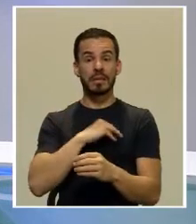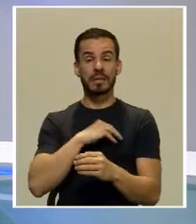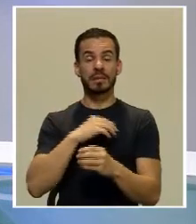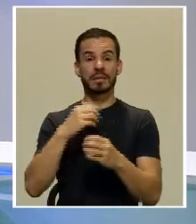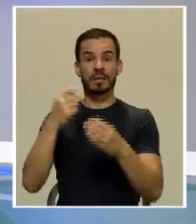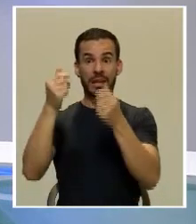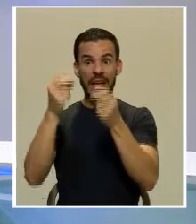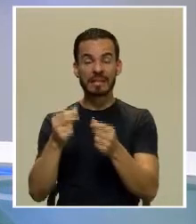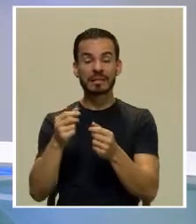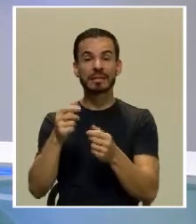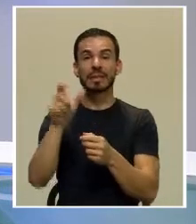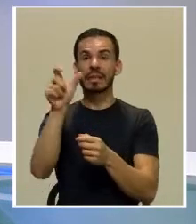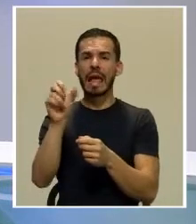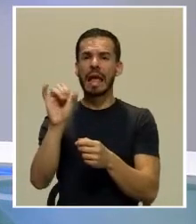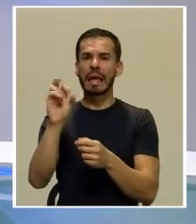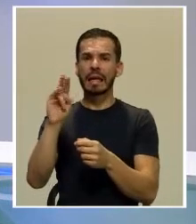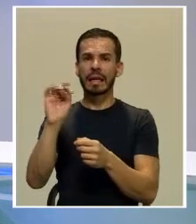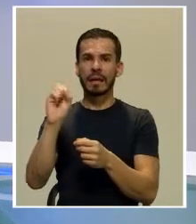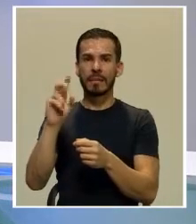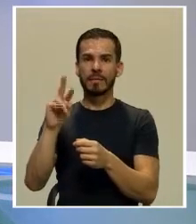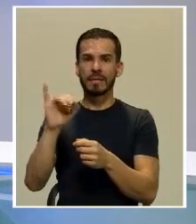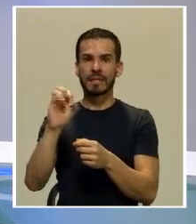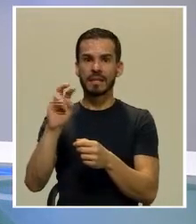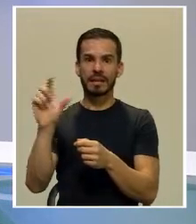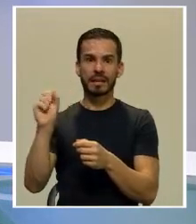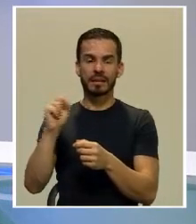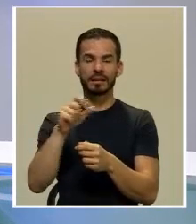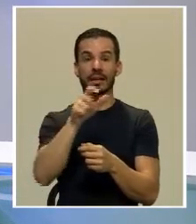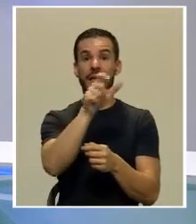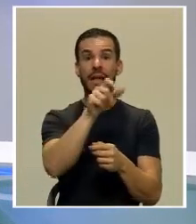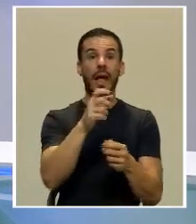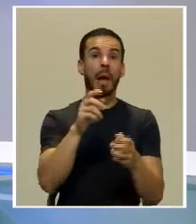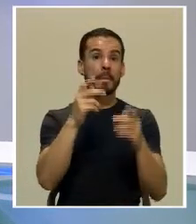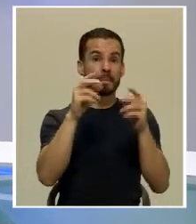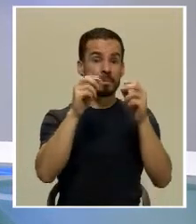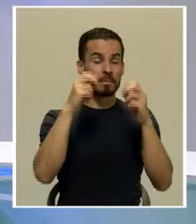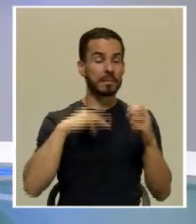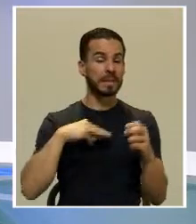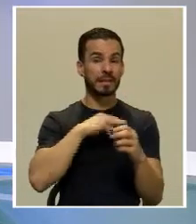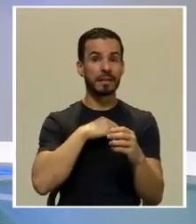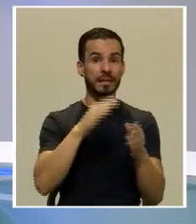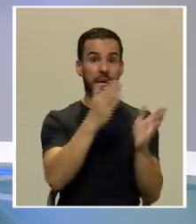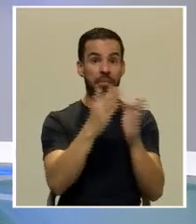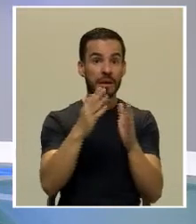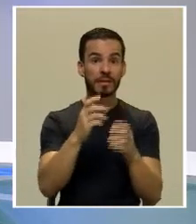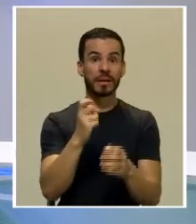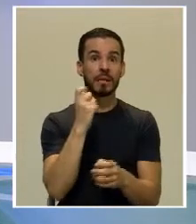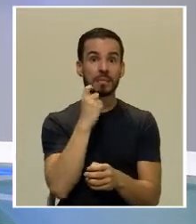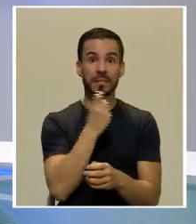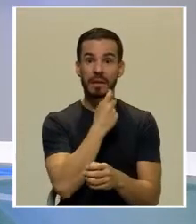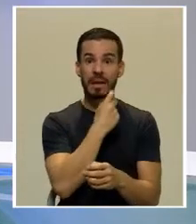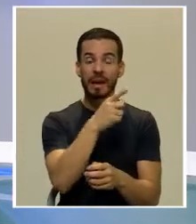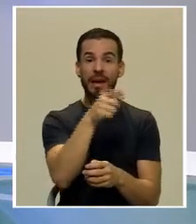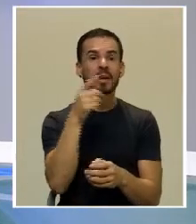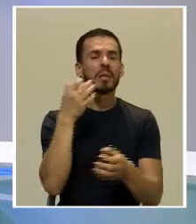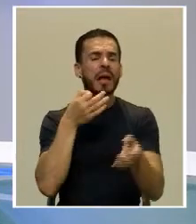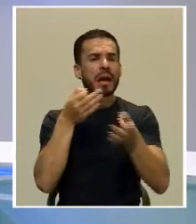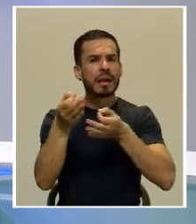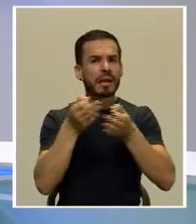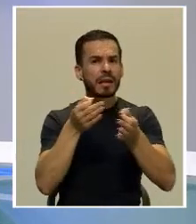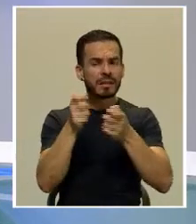Elian Villegas, y a la ministra de Planificación, Pilar Garrido. Ambos jerarcas fueron citados para que